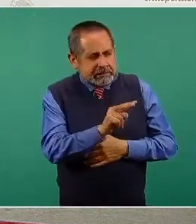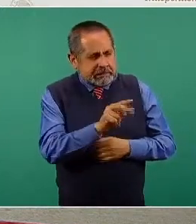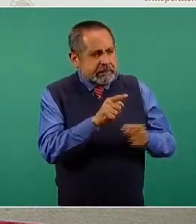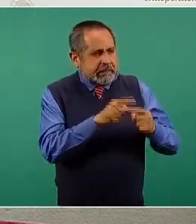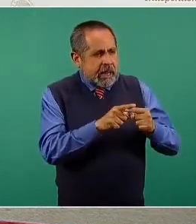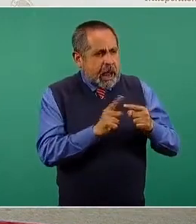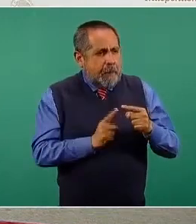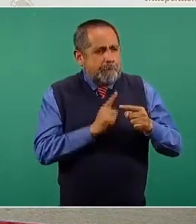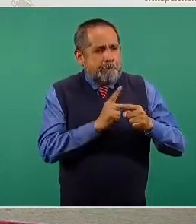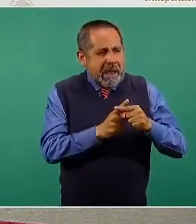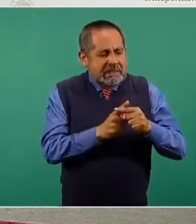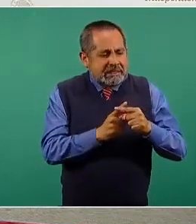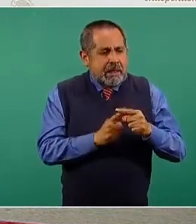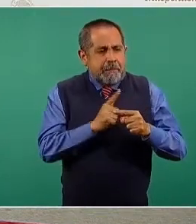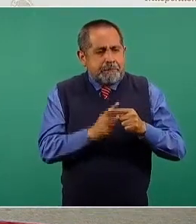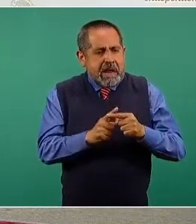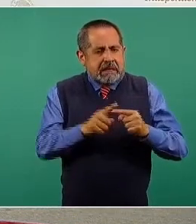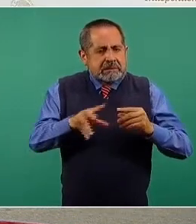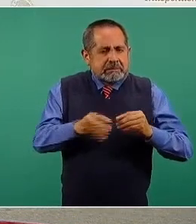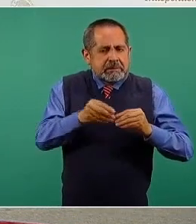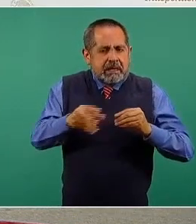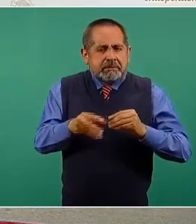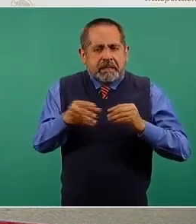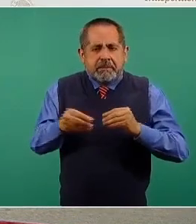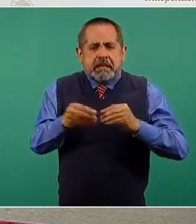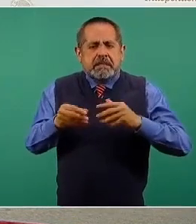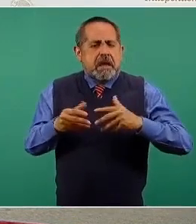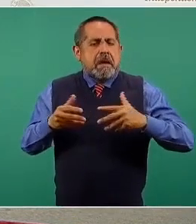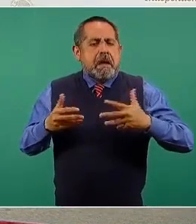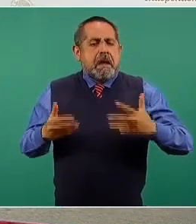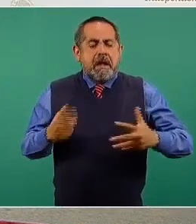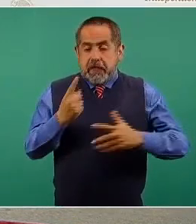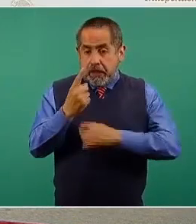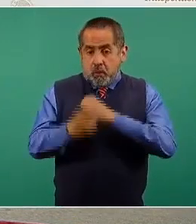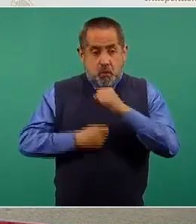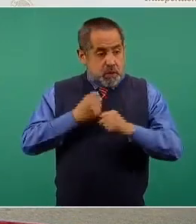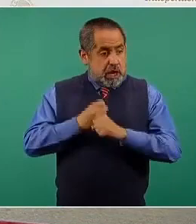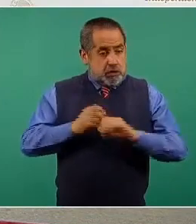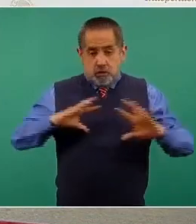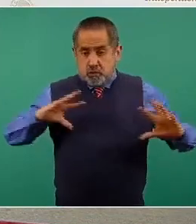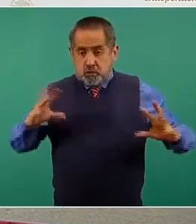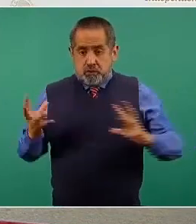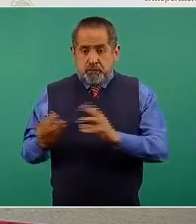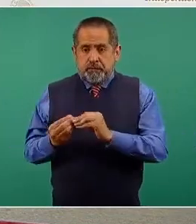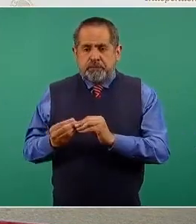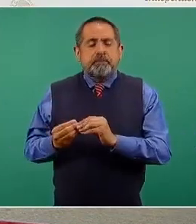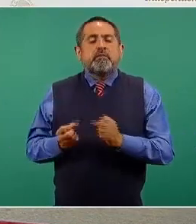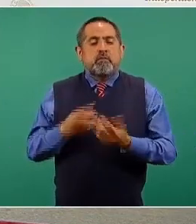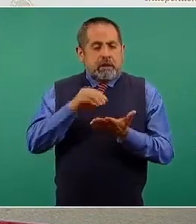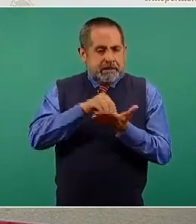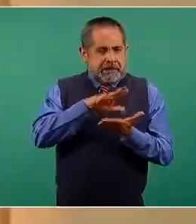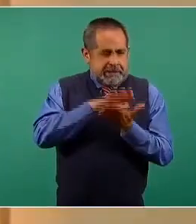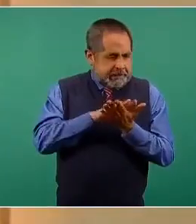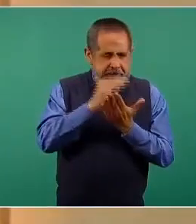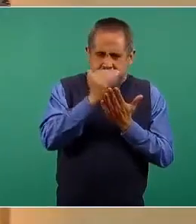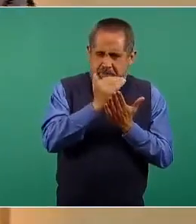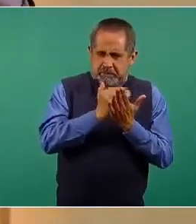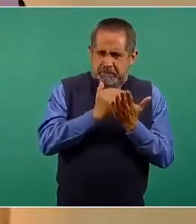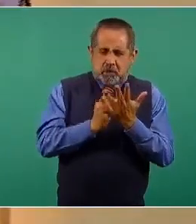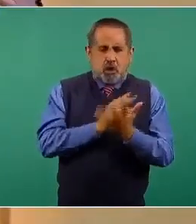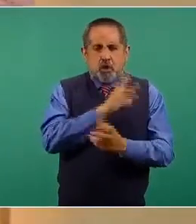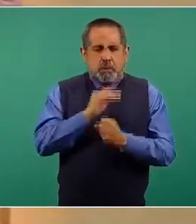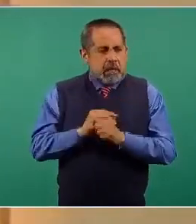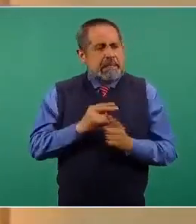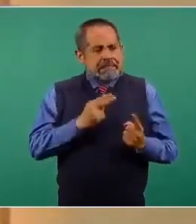registros. Compartíamos con ustedes que a un año de la epidemia hemos podido a lo largo del año construir una basal que tenemos y que nos